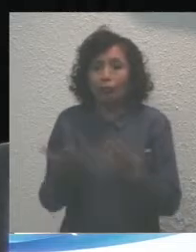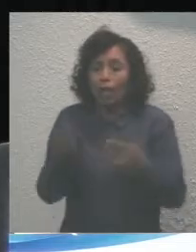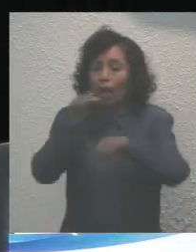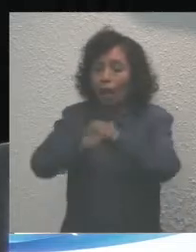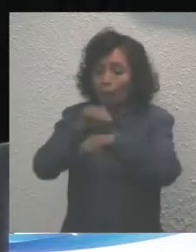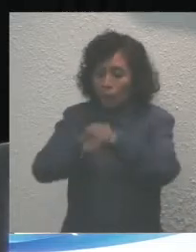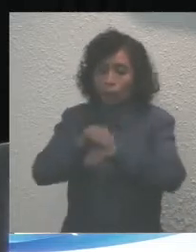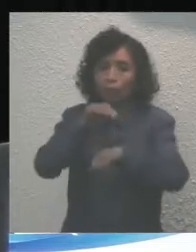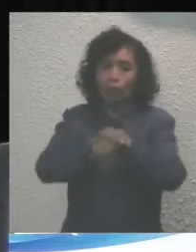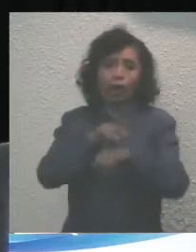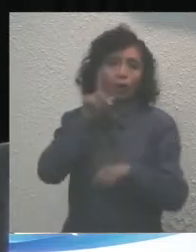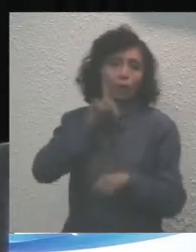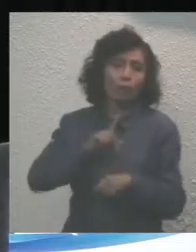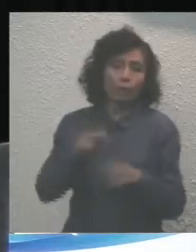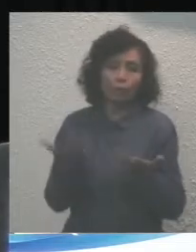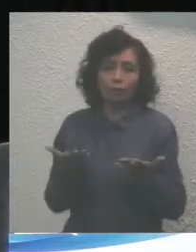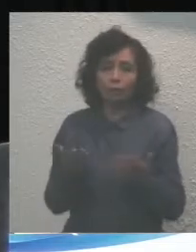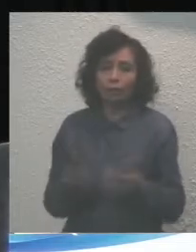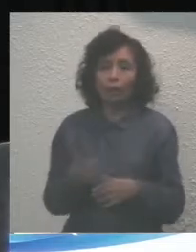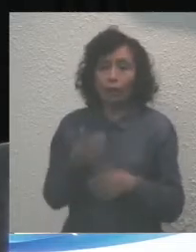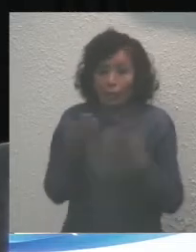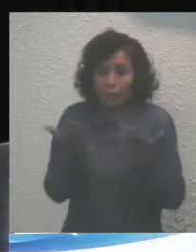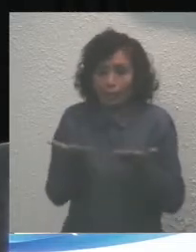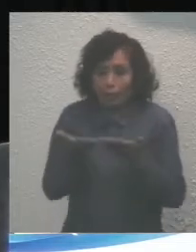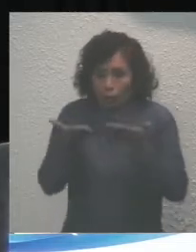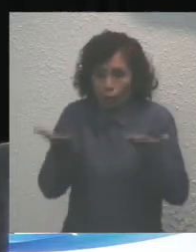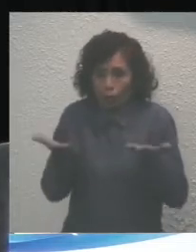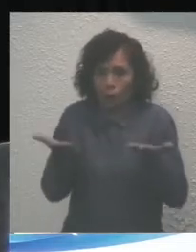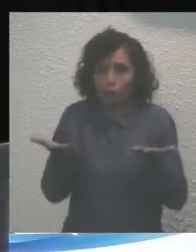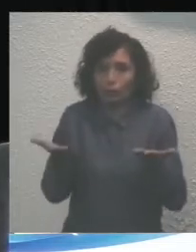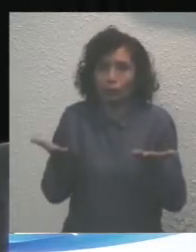Amigas y amigos, este acto